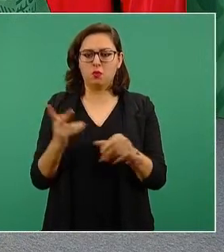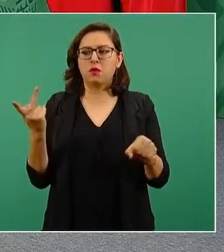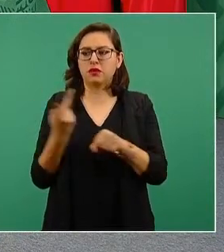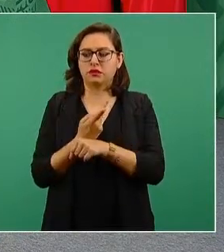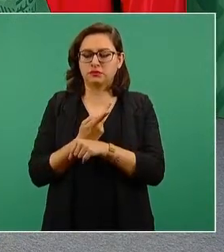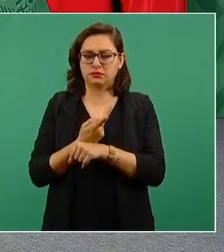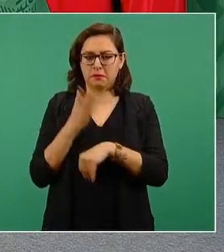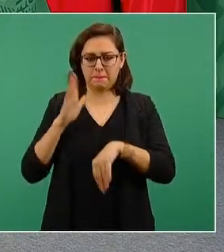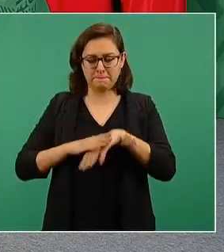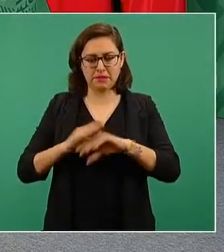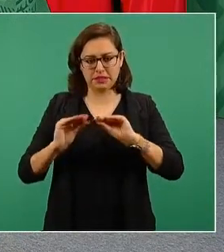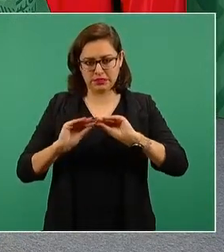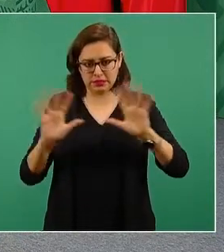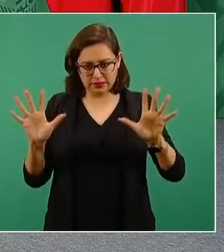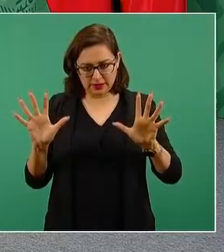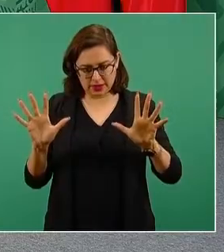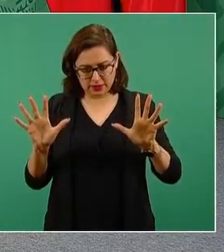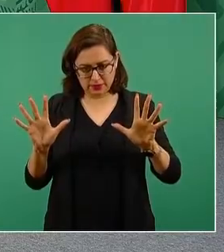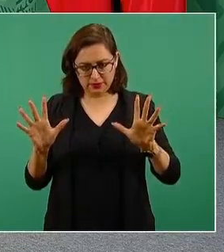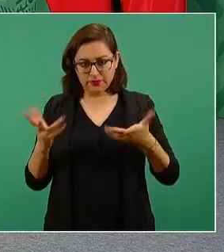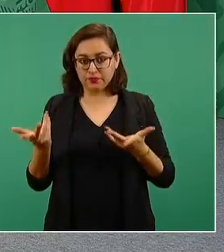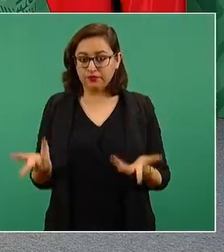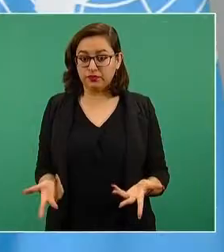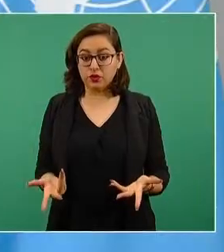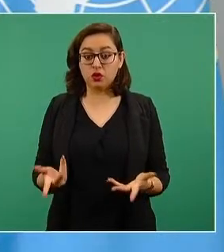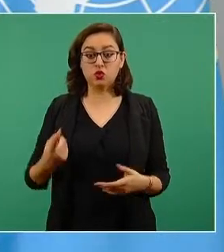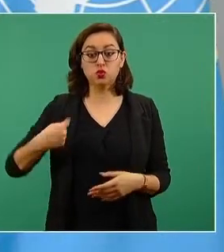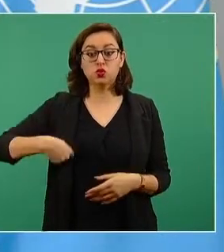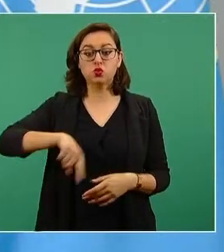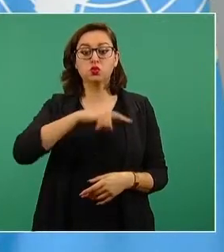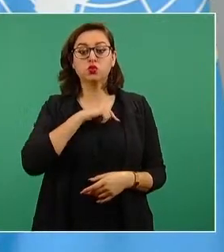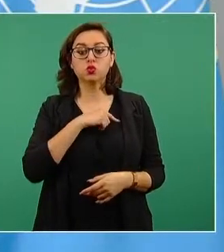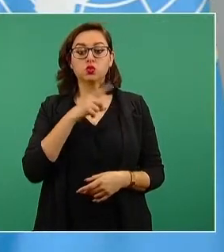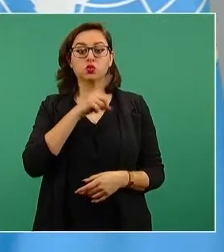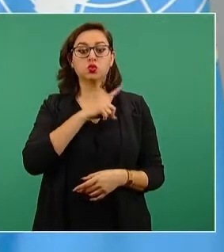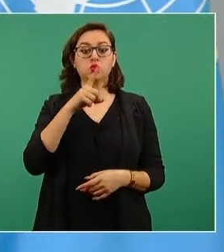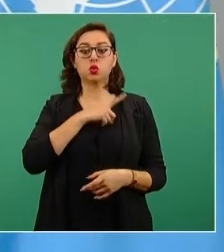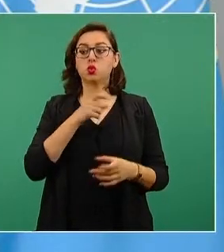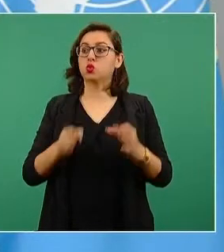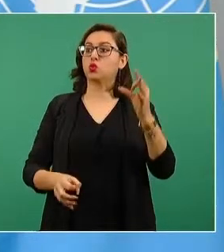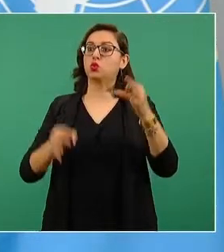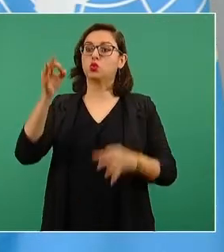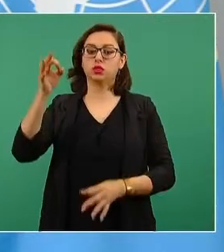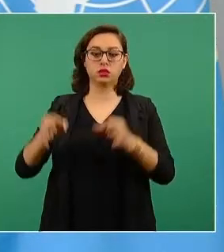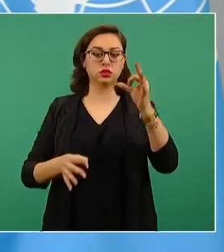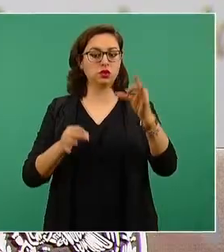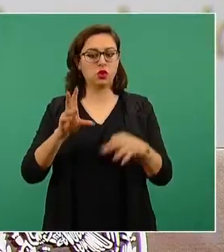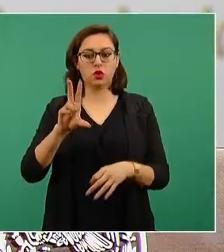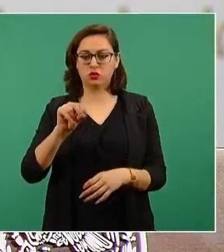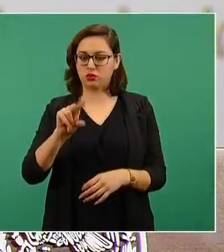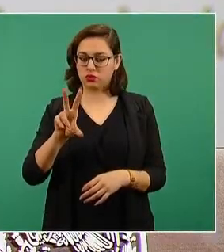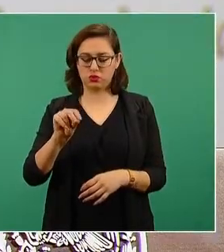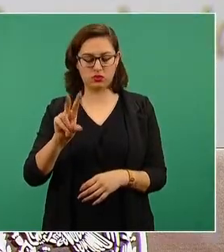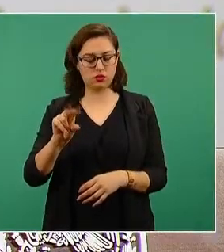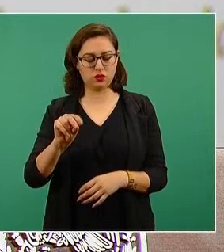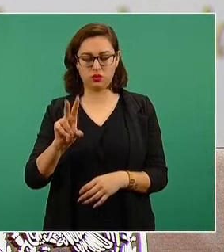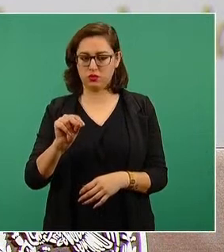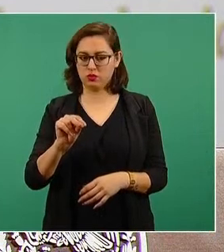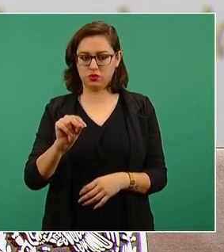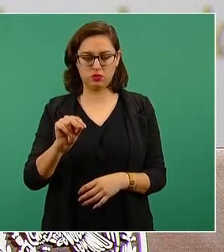aclare. No se trata de juicios sumarios. La conferencia